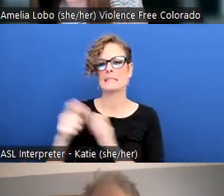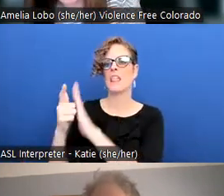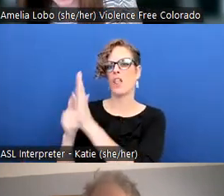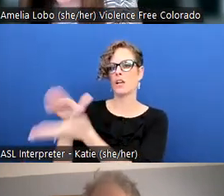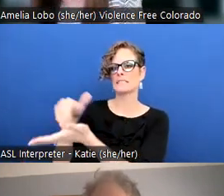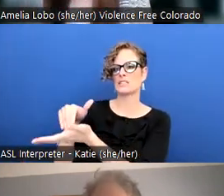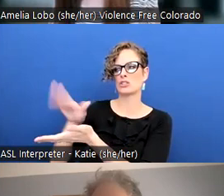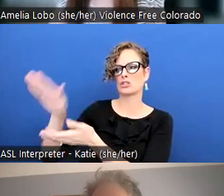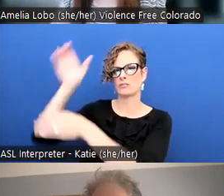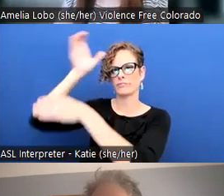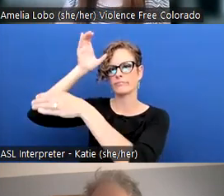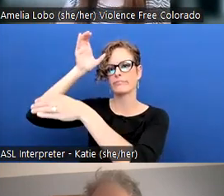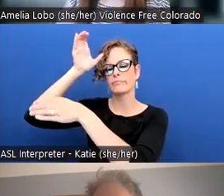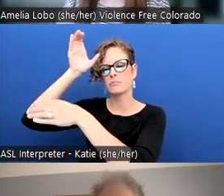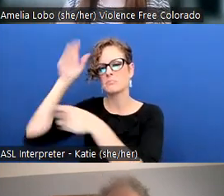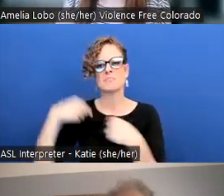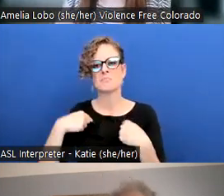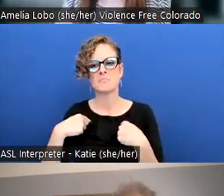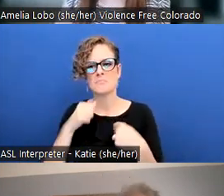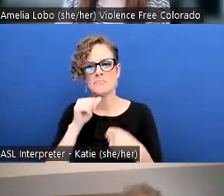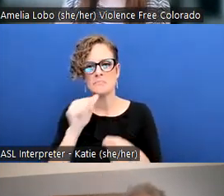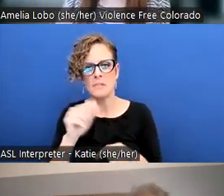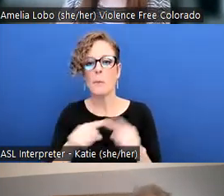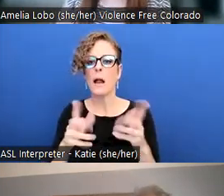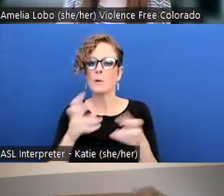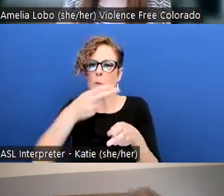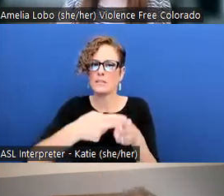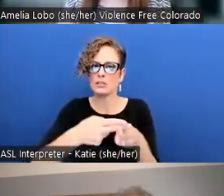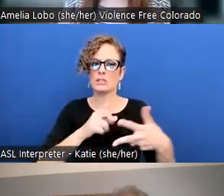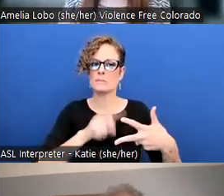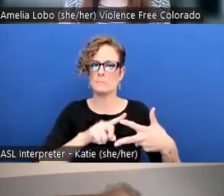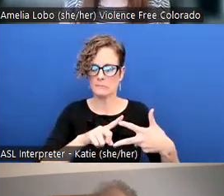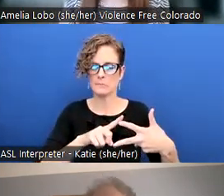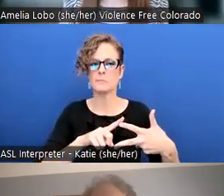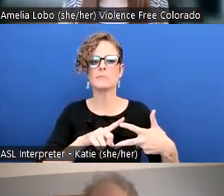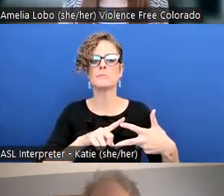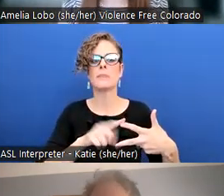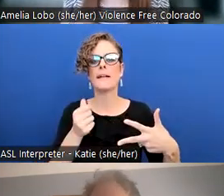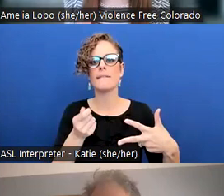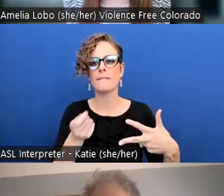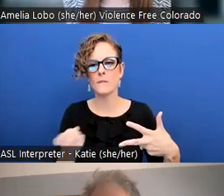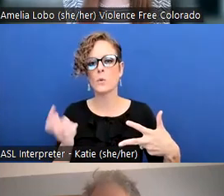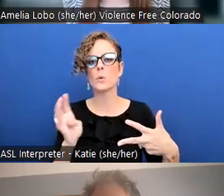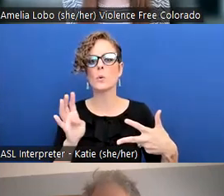Hay gente que está trabajando más de lleno de esto. Sin embargo, yo quiero